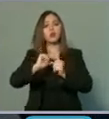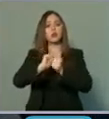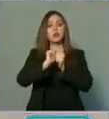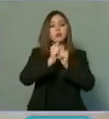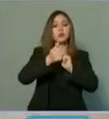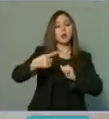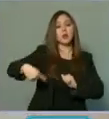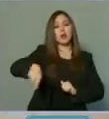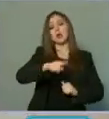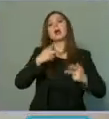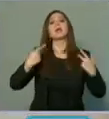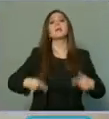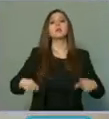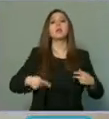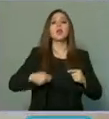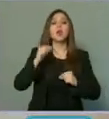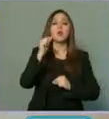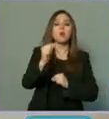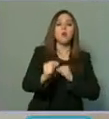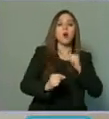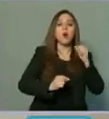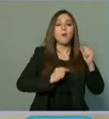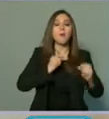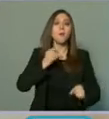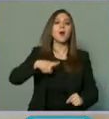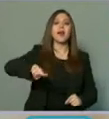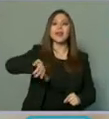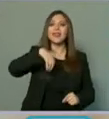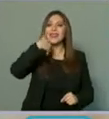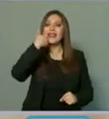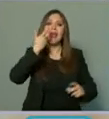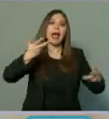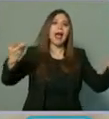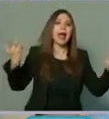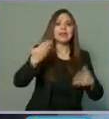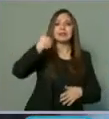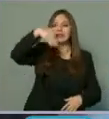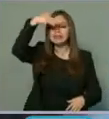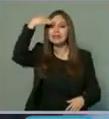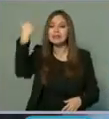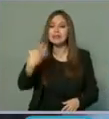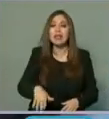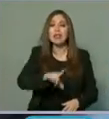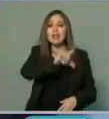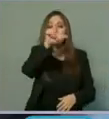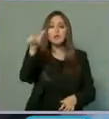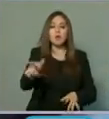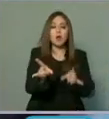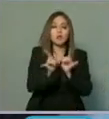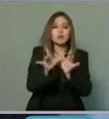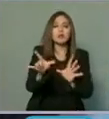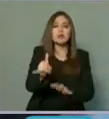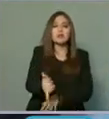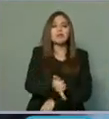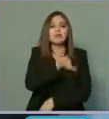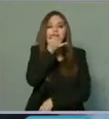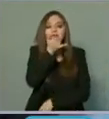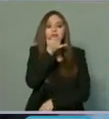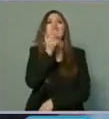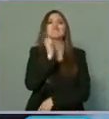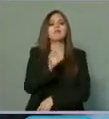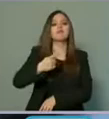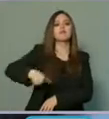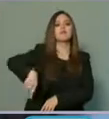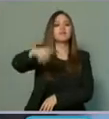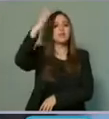empieza a hacer las cosas y tiene la actitud, quiere hacerlo, sabe hacerlo y de repente se equivoca, ahí el líder tiene que seguir